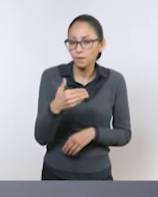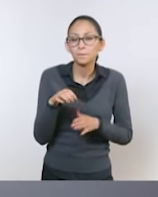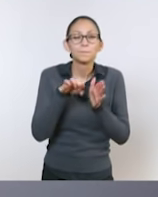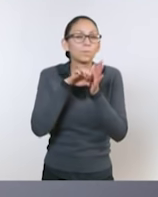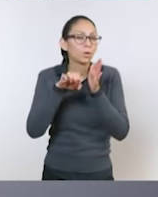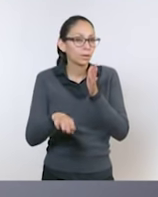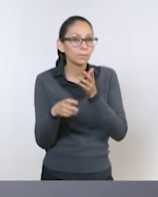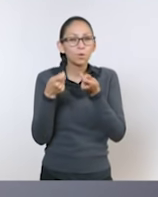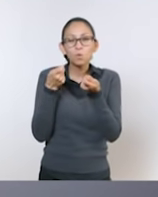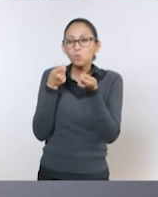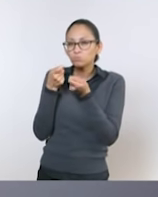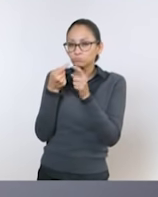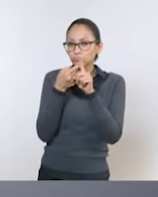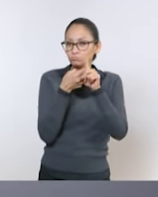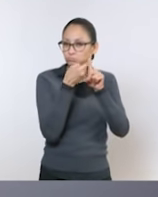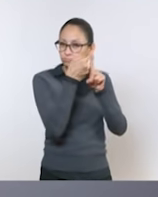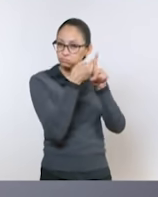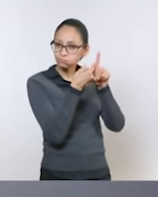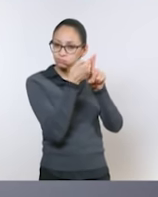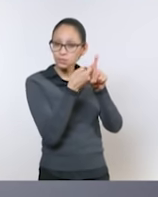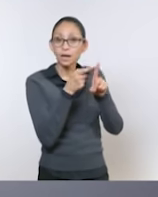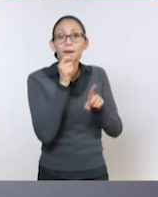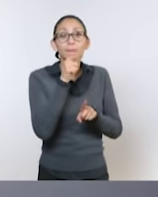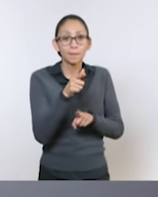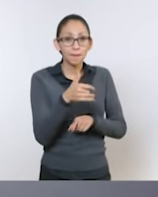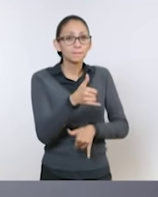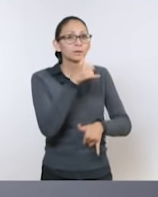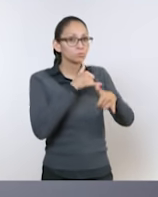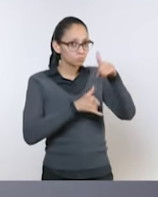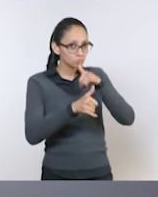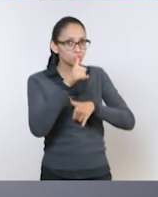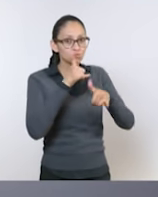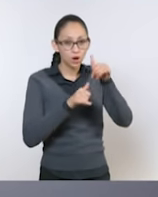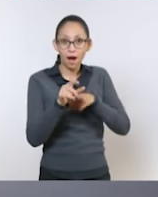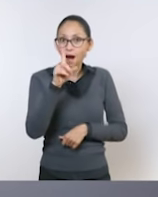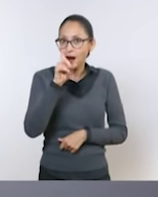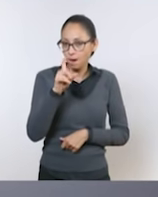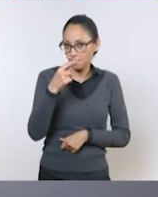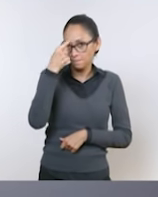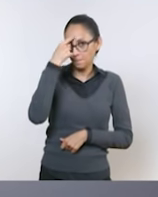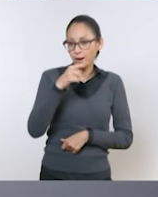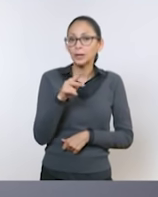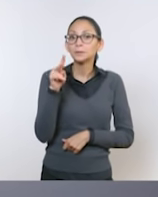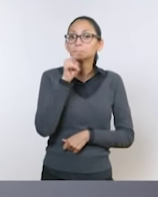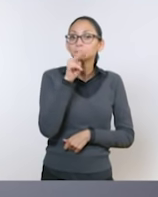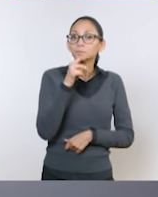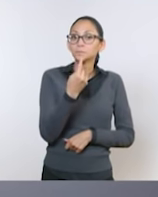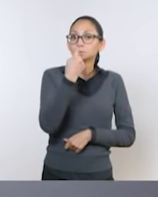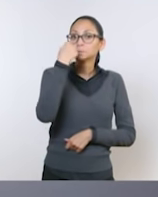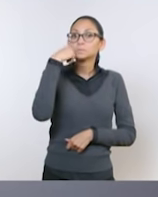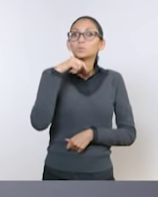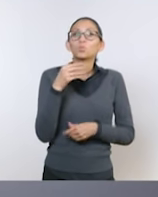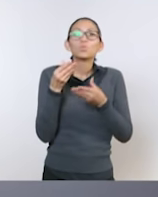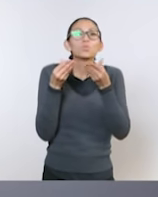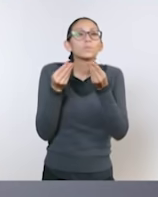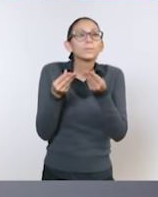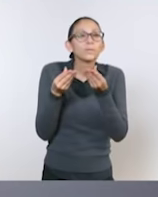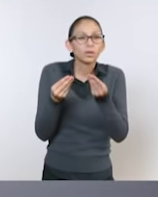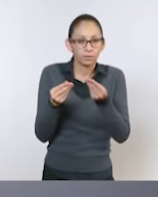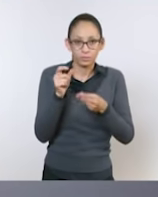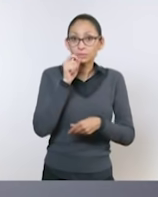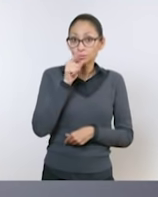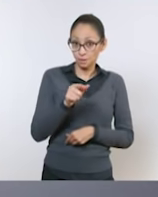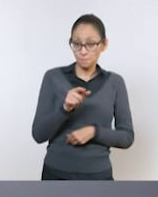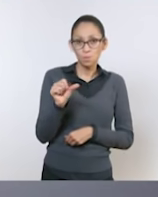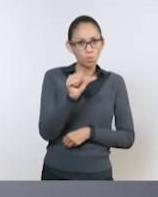cuidados generales, como el controlar la temperatura, tomar líquidos abundantes para mantener las vías